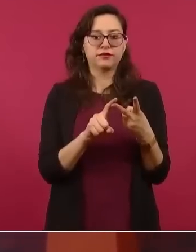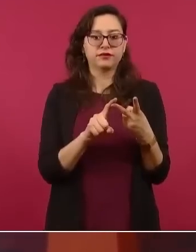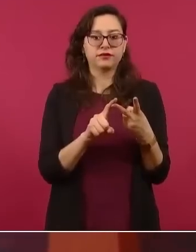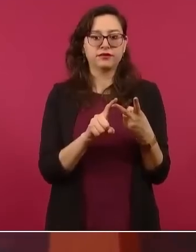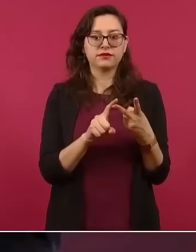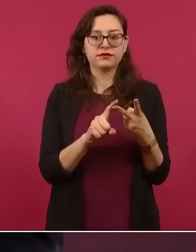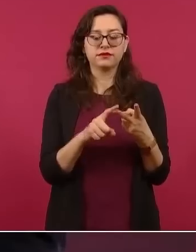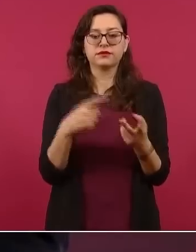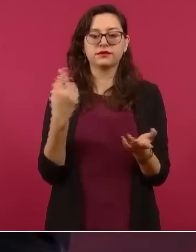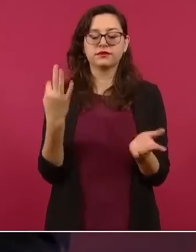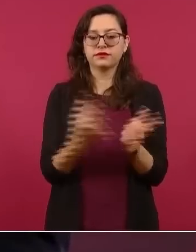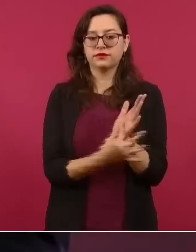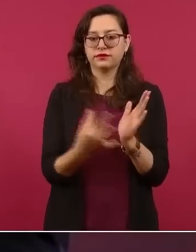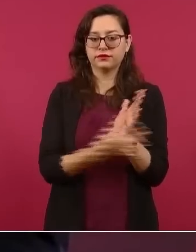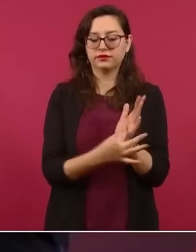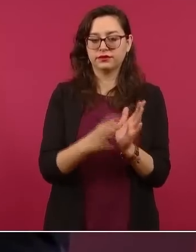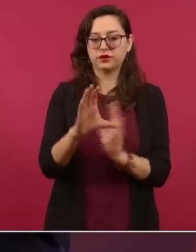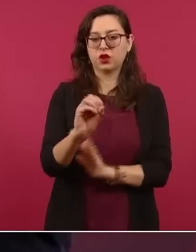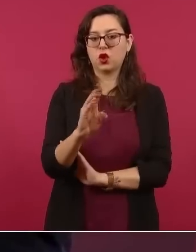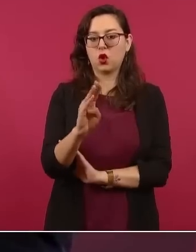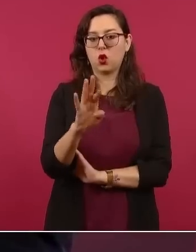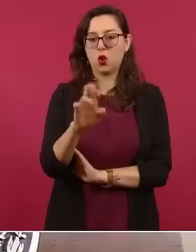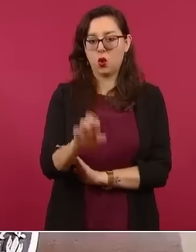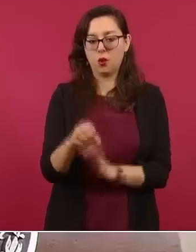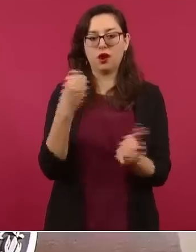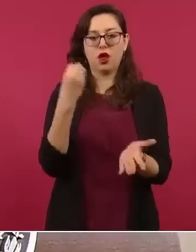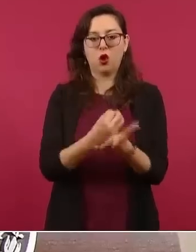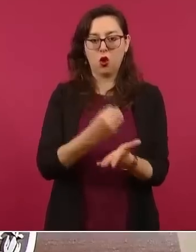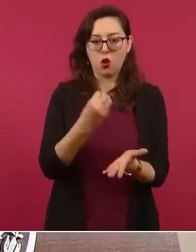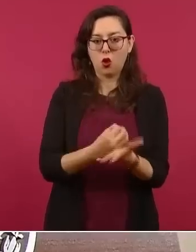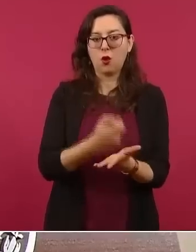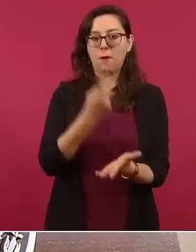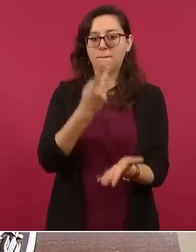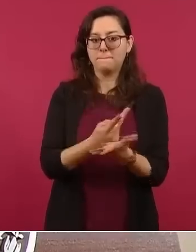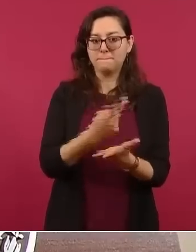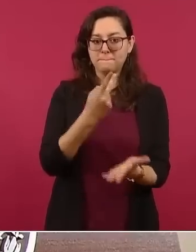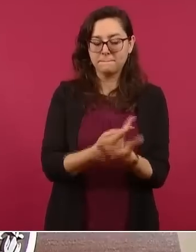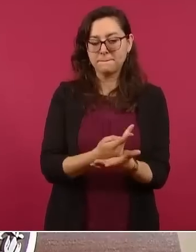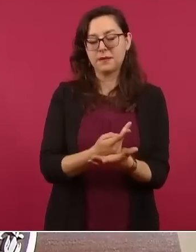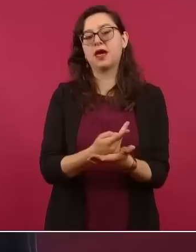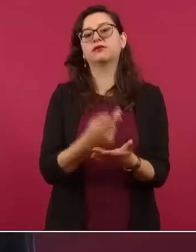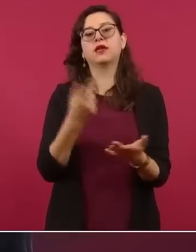del cobre, del oro, de la plata, del litio.